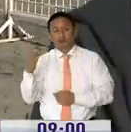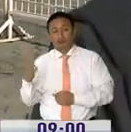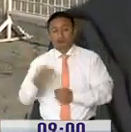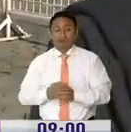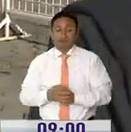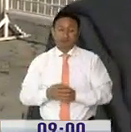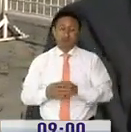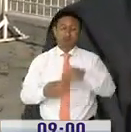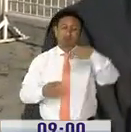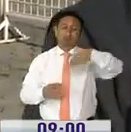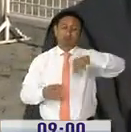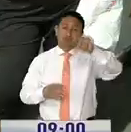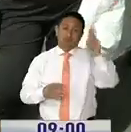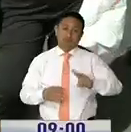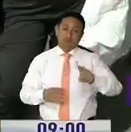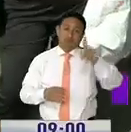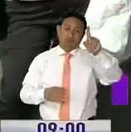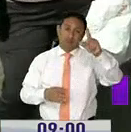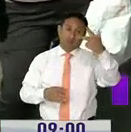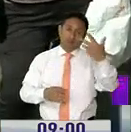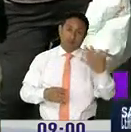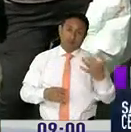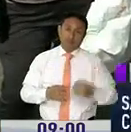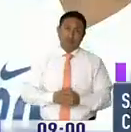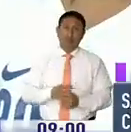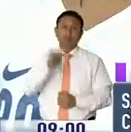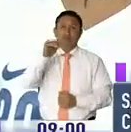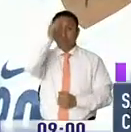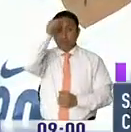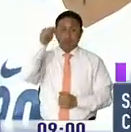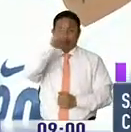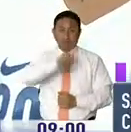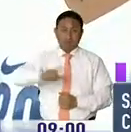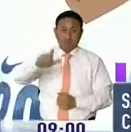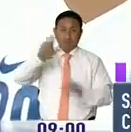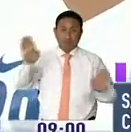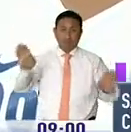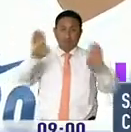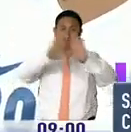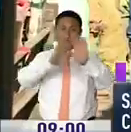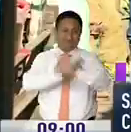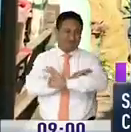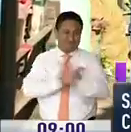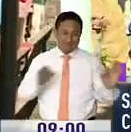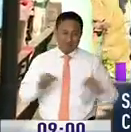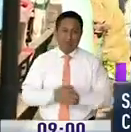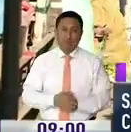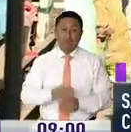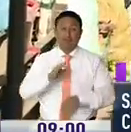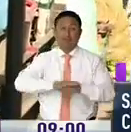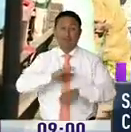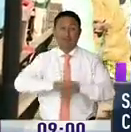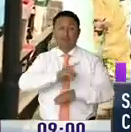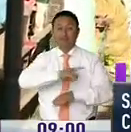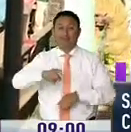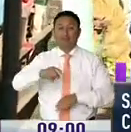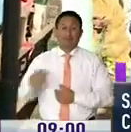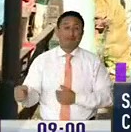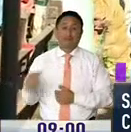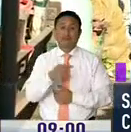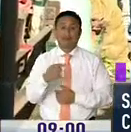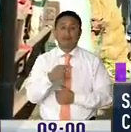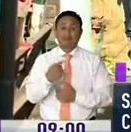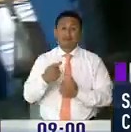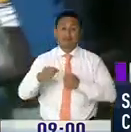miércoles y viernes para los números impares. Sábados, domingos y lunes no habrá atención en estos mercados debido a que por la naturaleza de